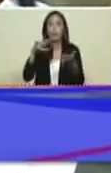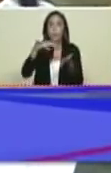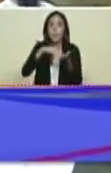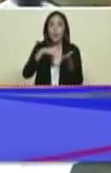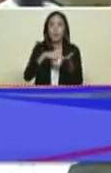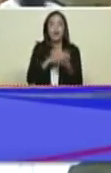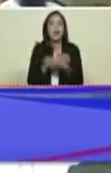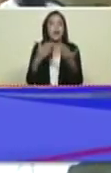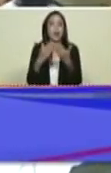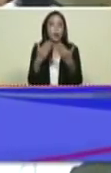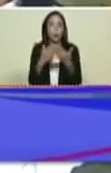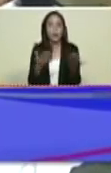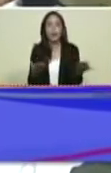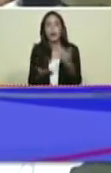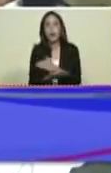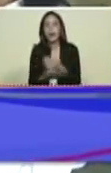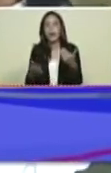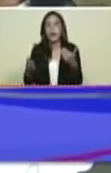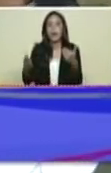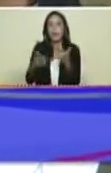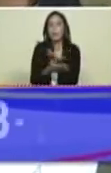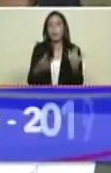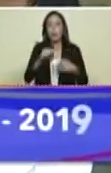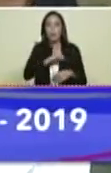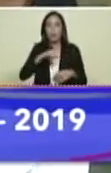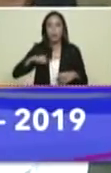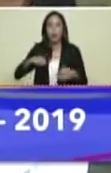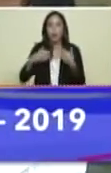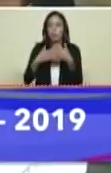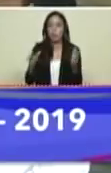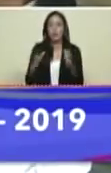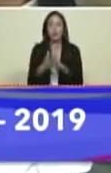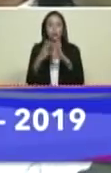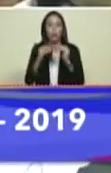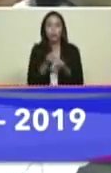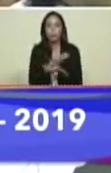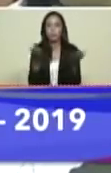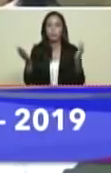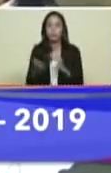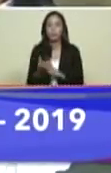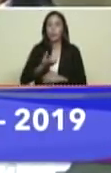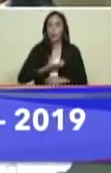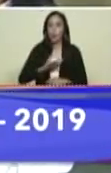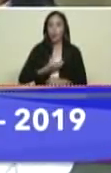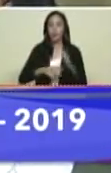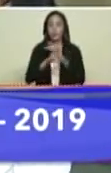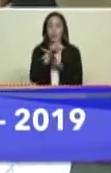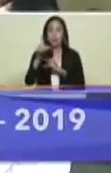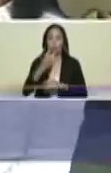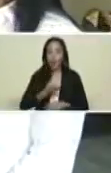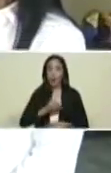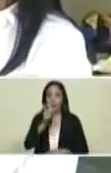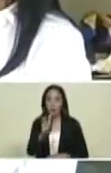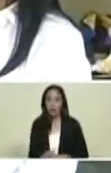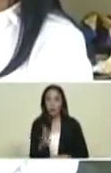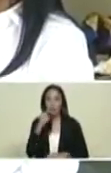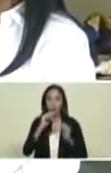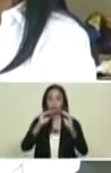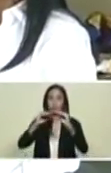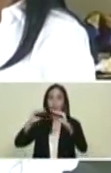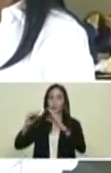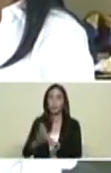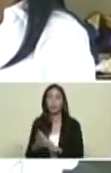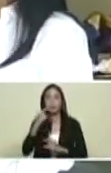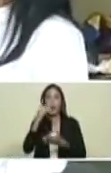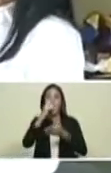escuelas nacionales, los de las escuelas estatales y los de las escuelas municipales. Los alcaldes, los 21 alcaldes, hemos comunicado para que nos